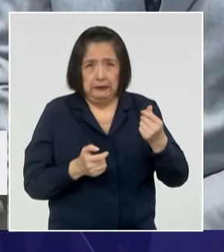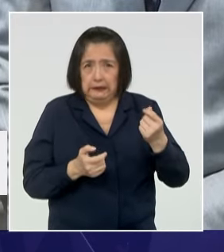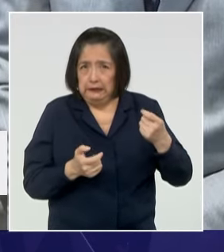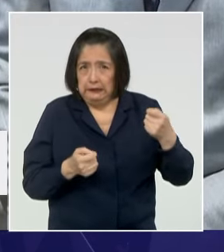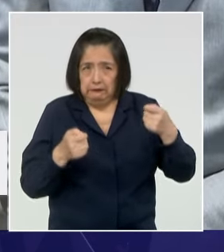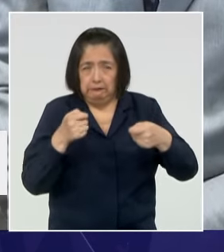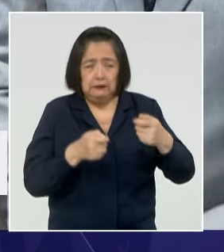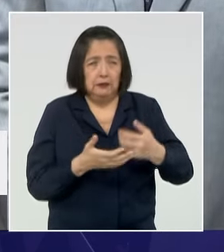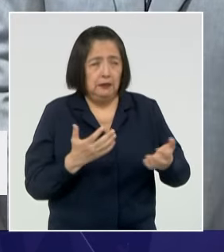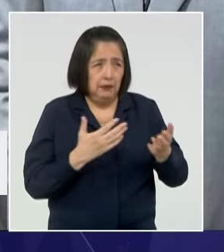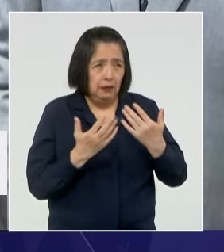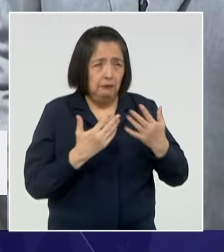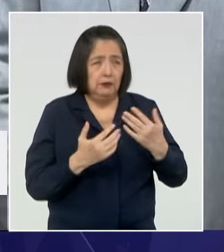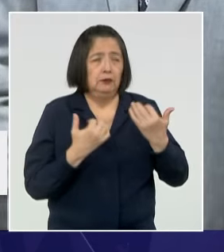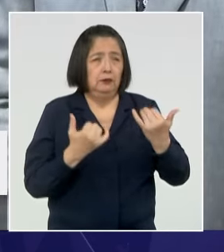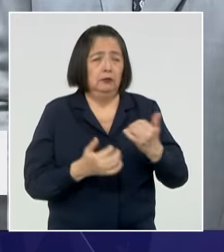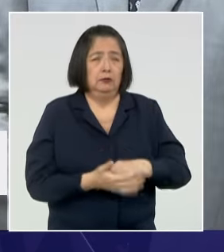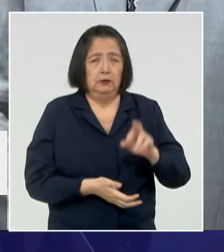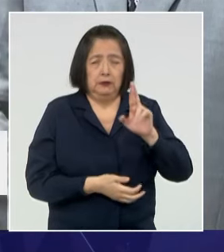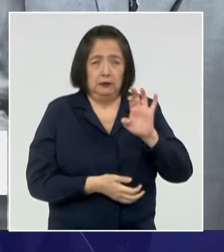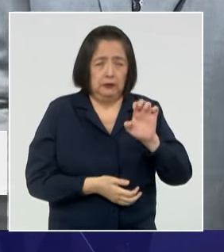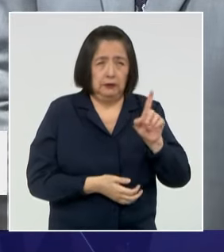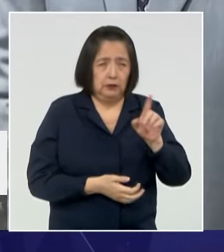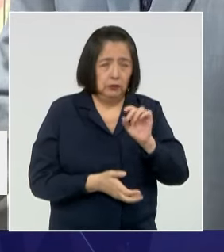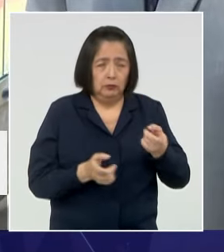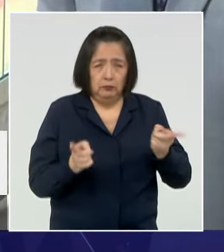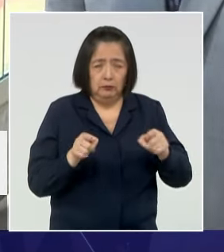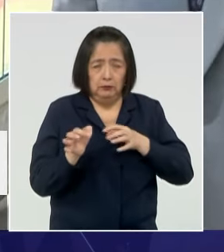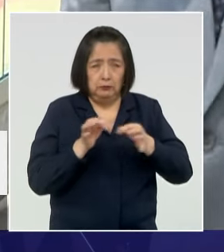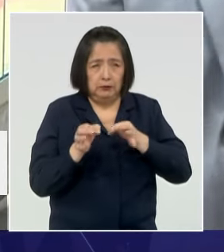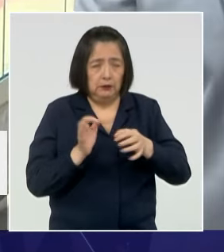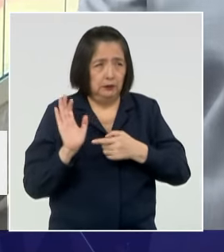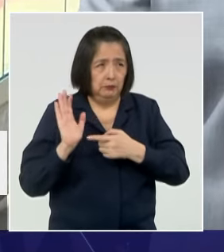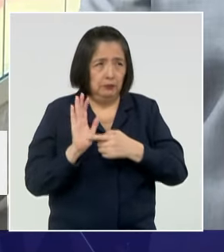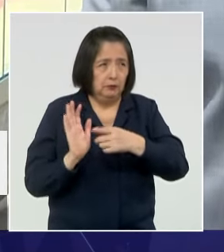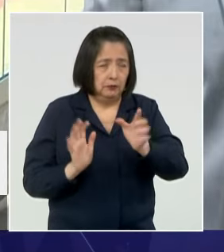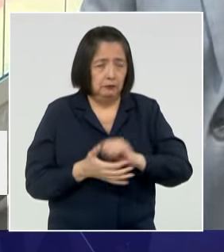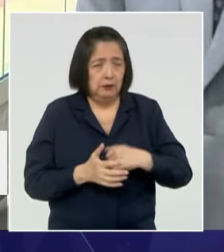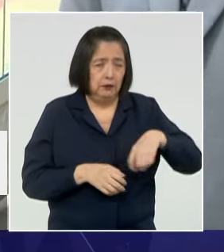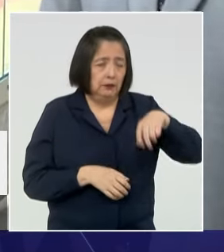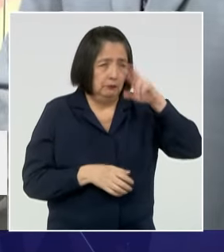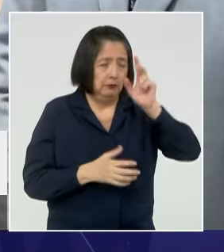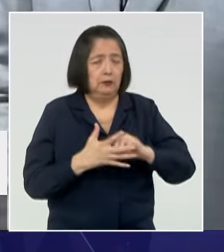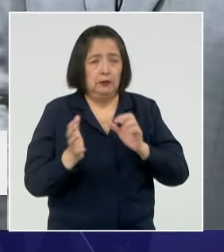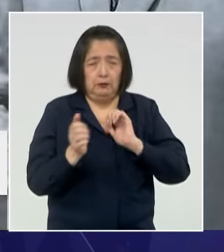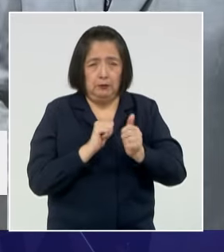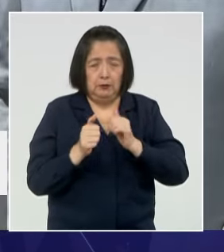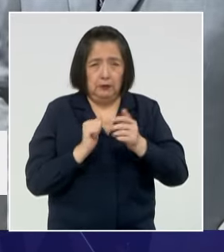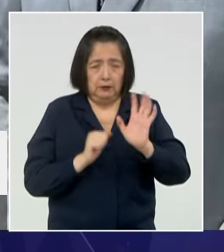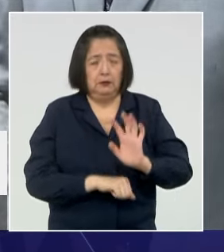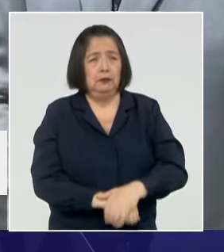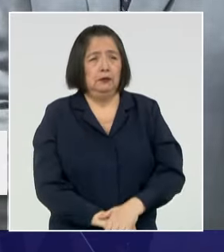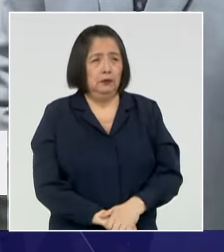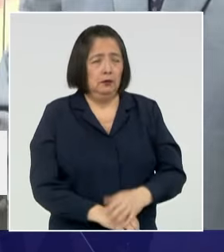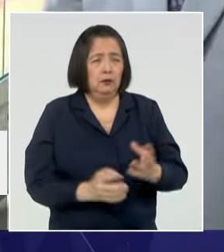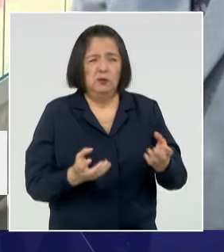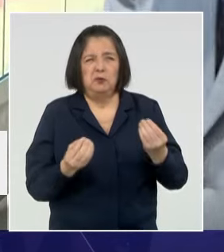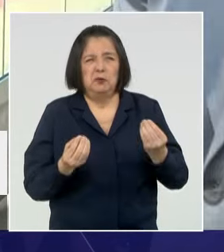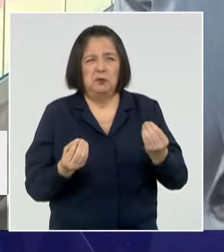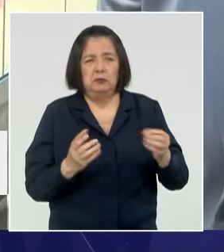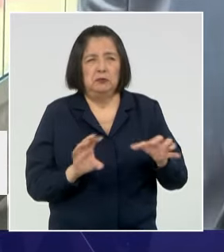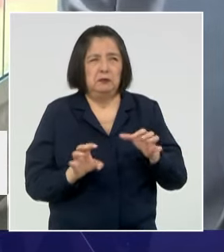la que se ha referido hoy Renzo Mangiari en su exposición, en la presentación y postulación de Perú a estos Juegos Panamericanos. ¿Cómo se va a manejar